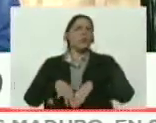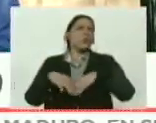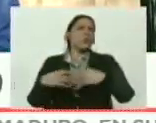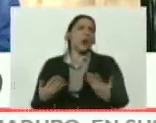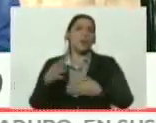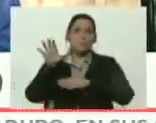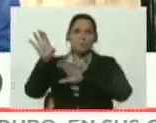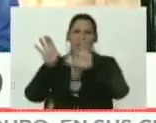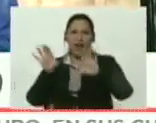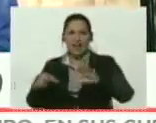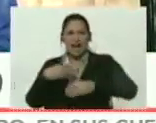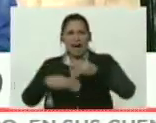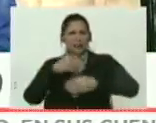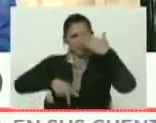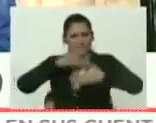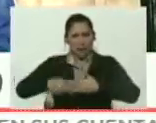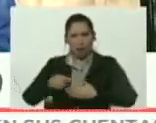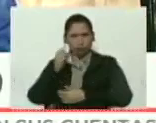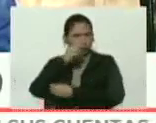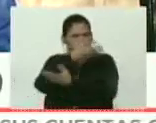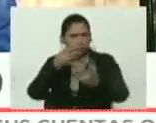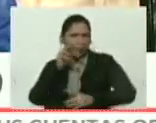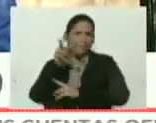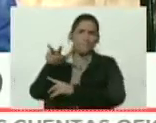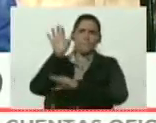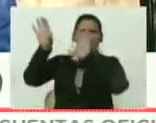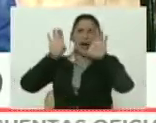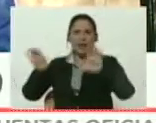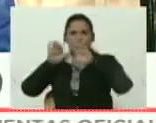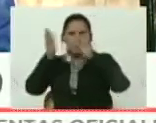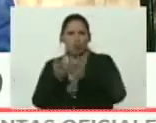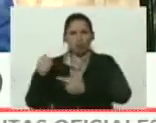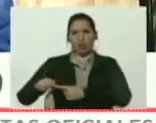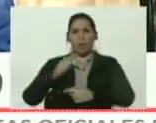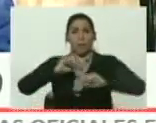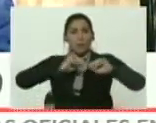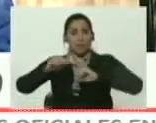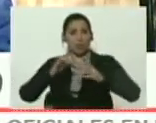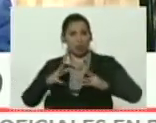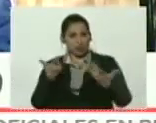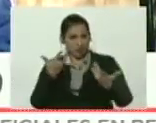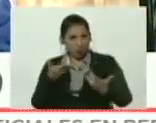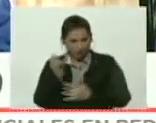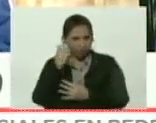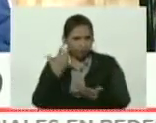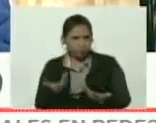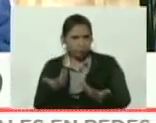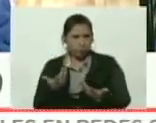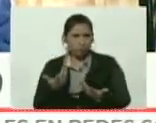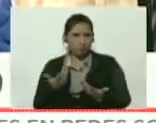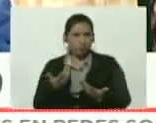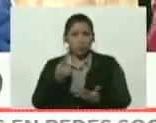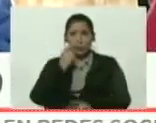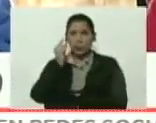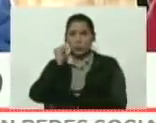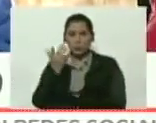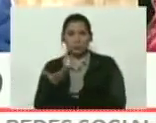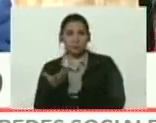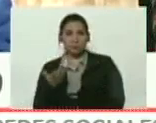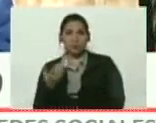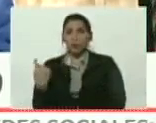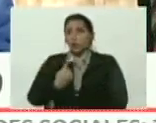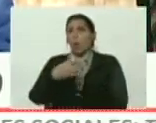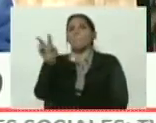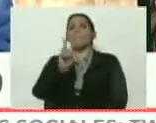así? ¿Ustedes han visto algún país del mundo que tenga un movimiento de recreadores y recreadora?